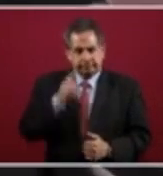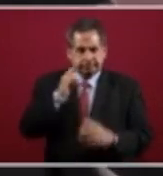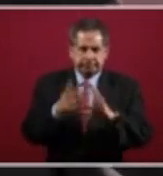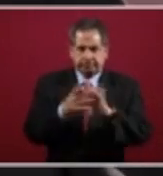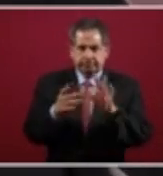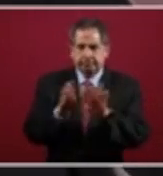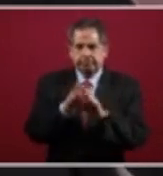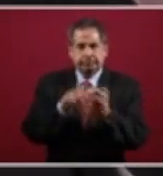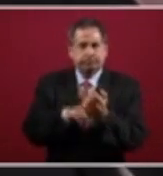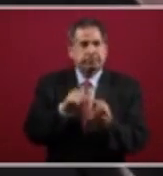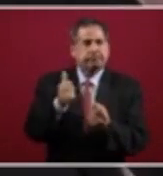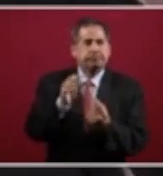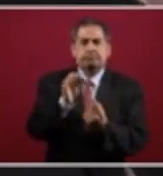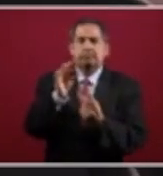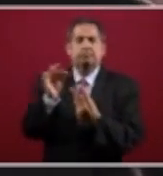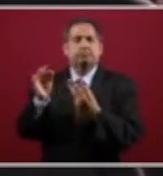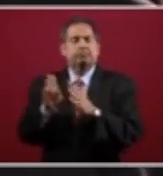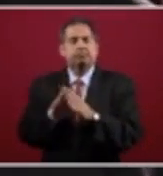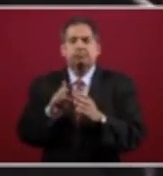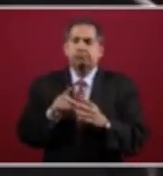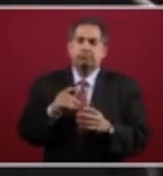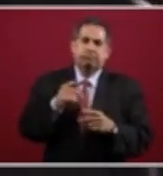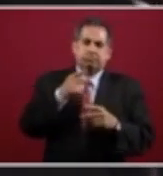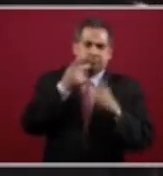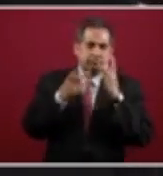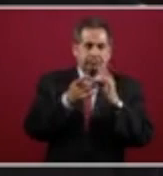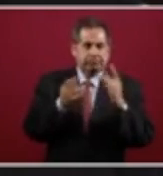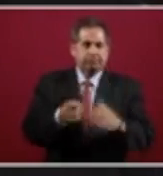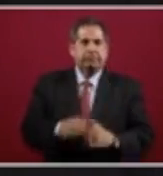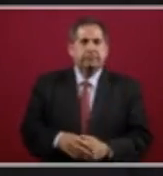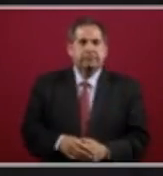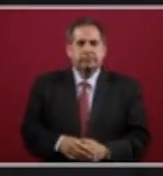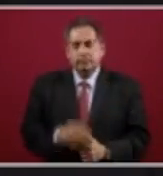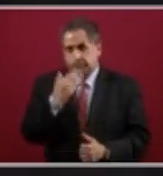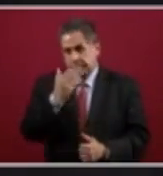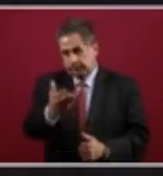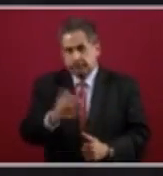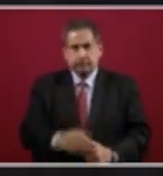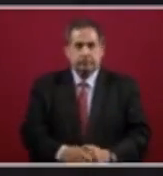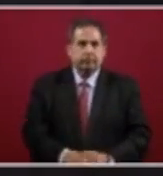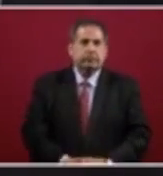presentarlo como una opción, como una alternativa. Muy bien.